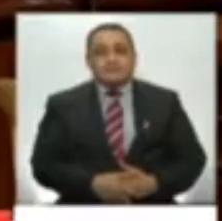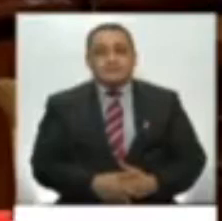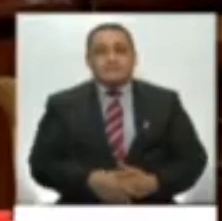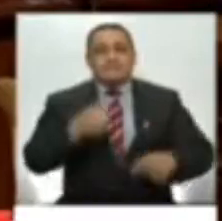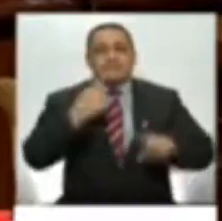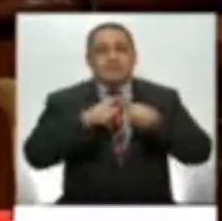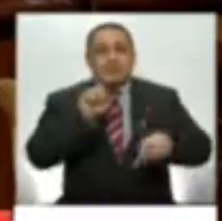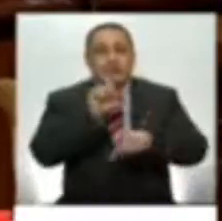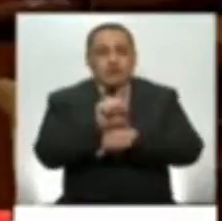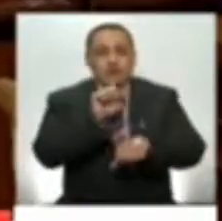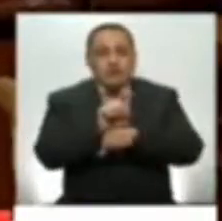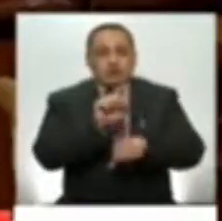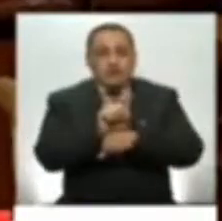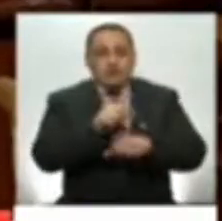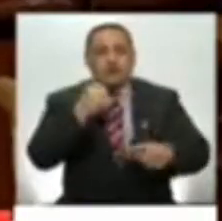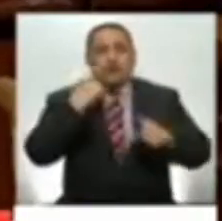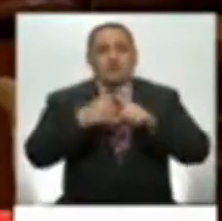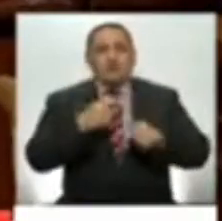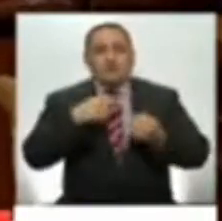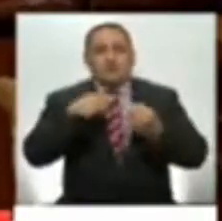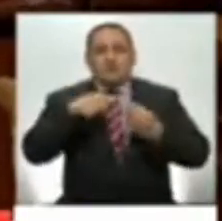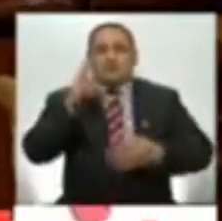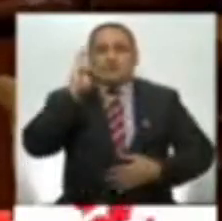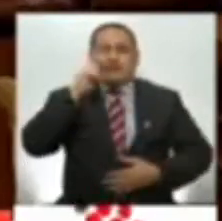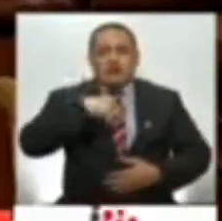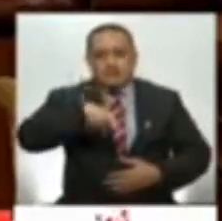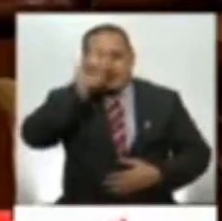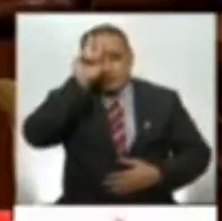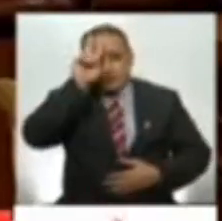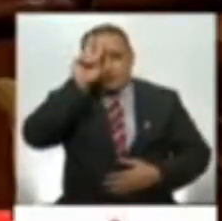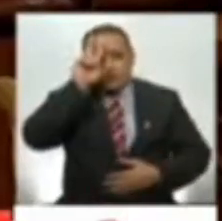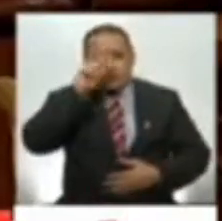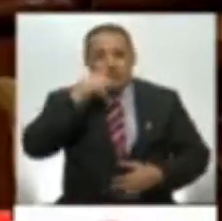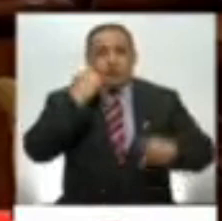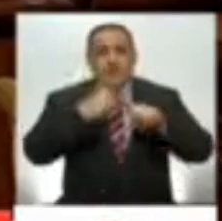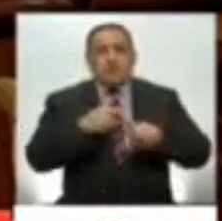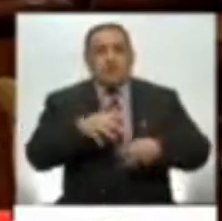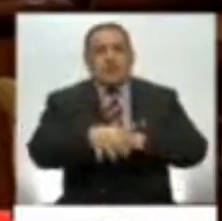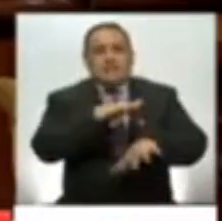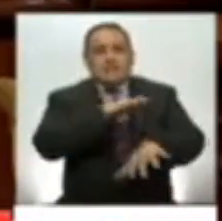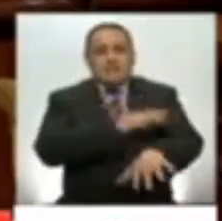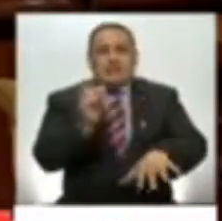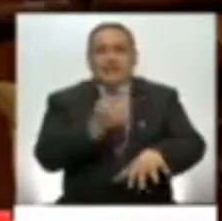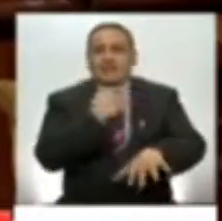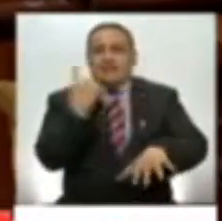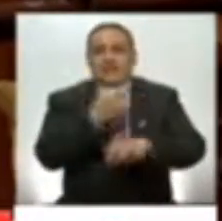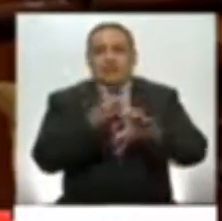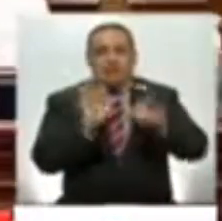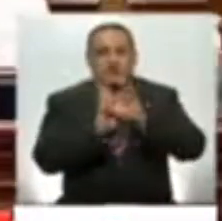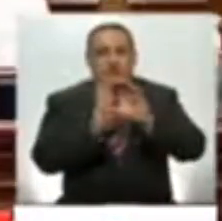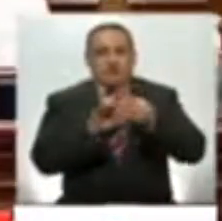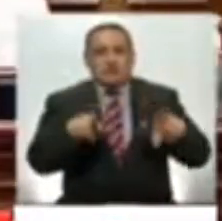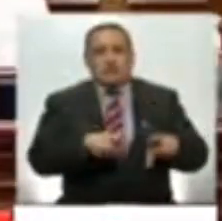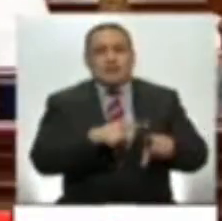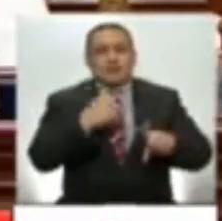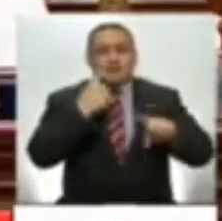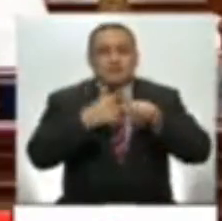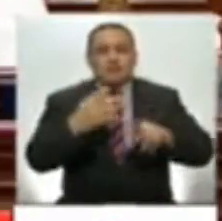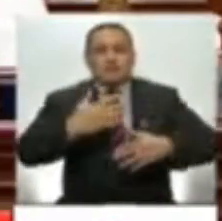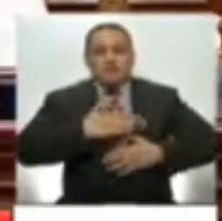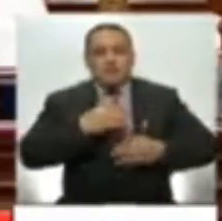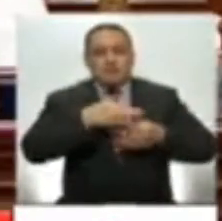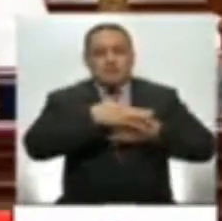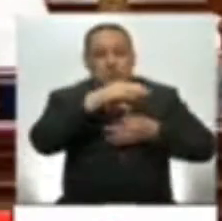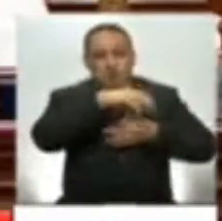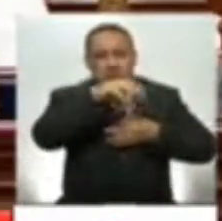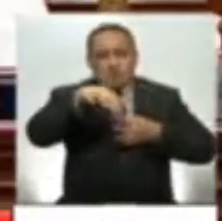Por la educación, por los profesores del Perú, por la Asamblea Plurinacional Constituyente y por los nuestros